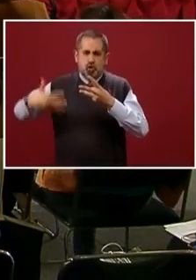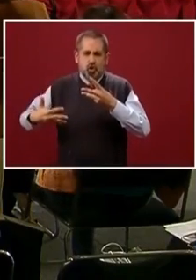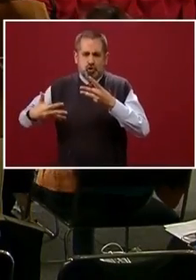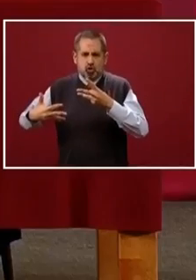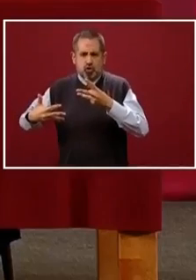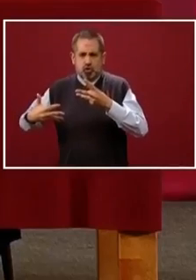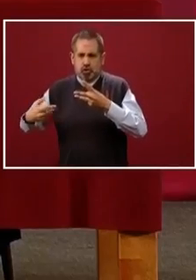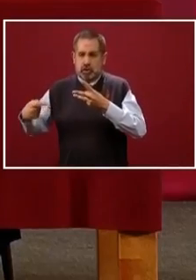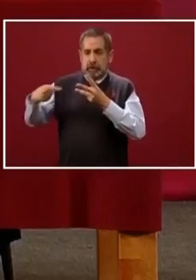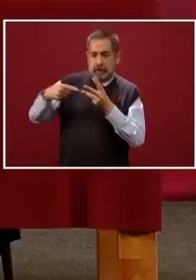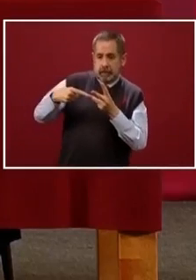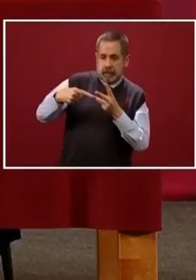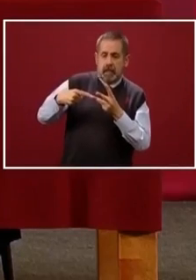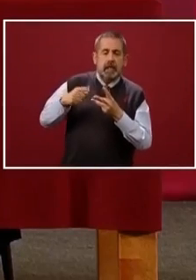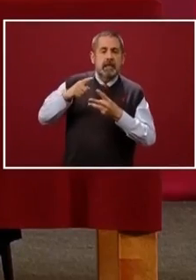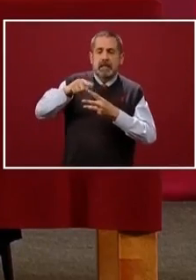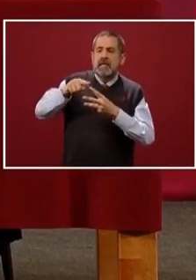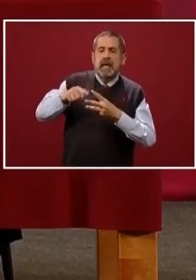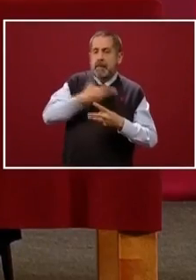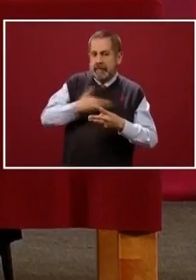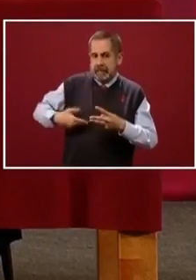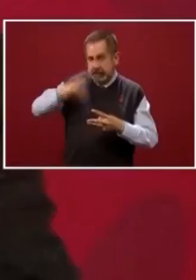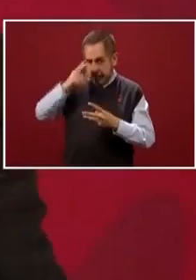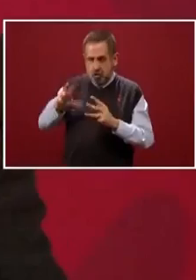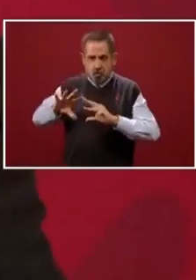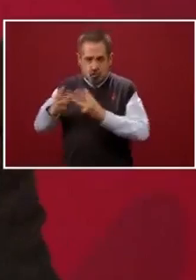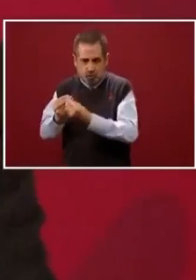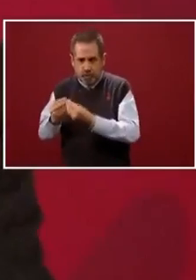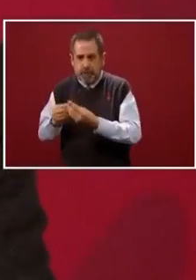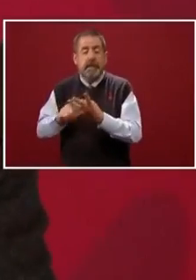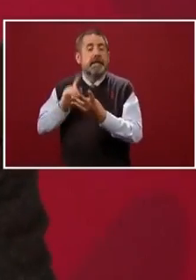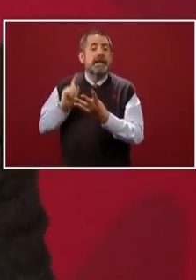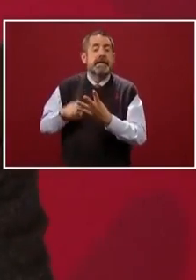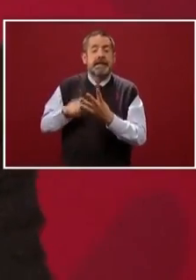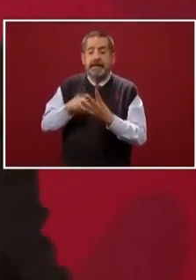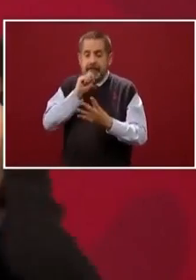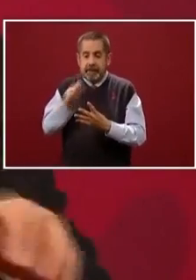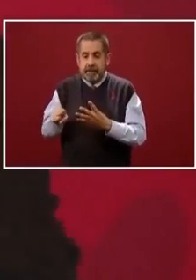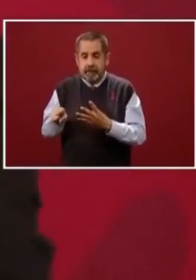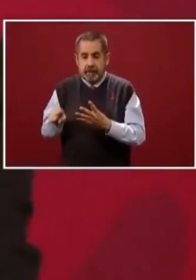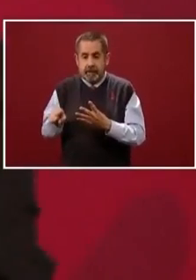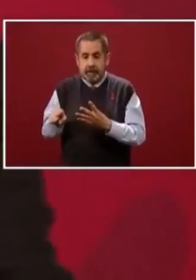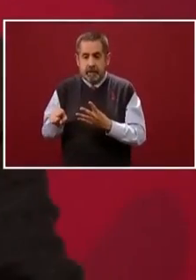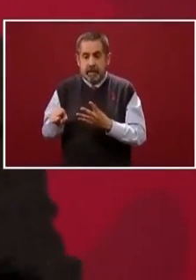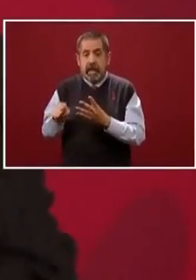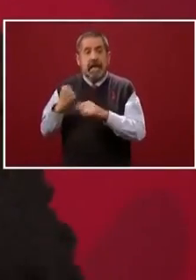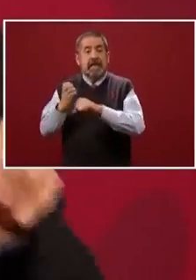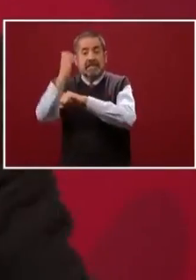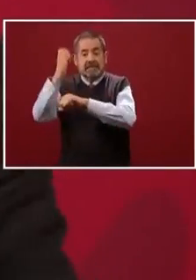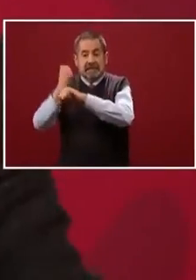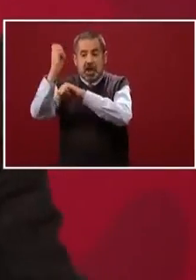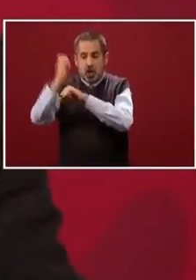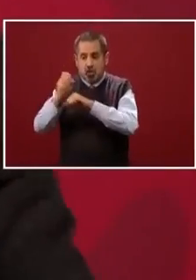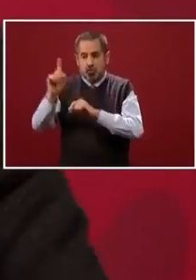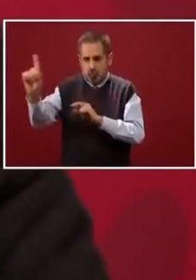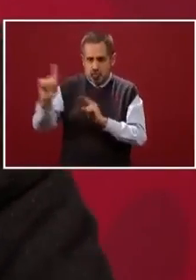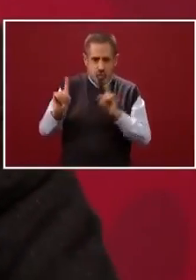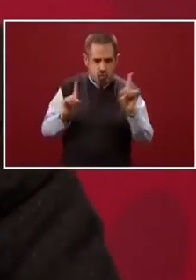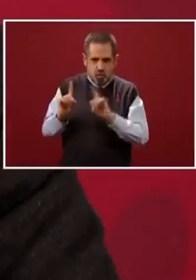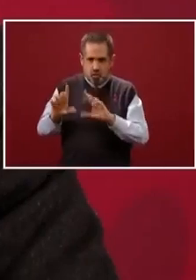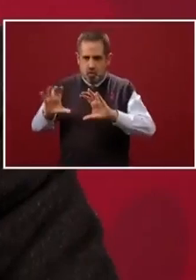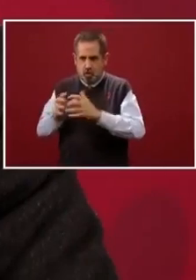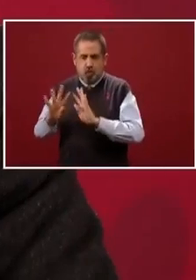pero la preside el presidente de la República, y la autoridad estatal. Los gobiernos estatales